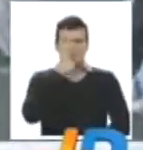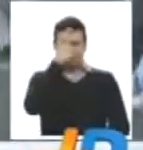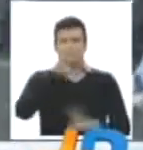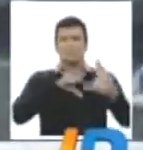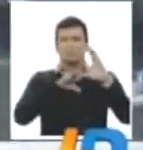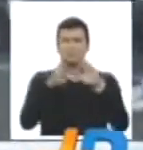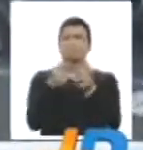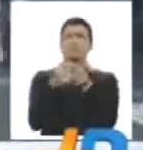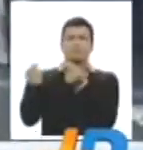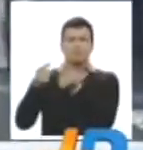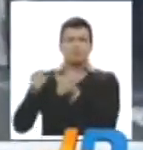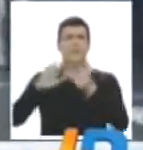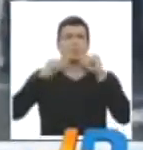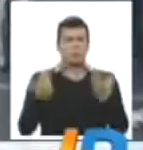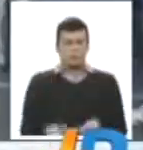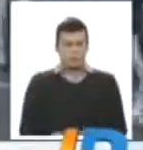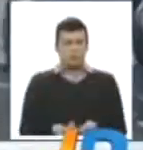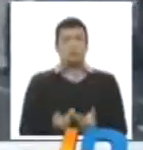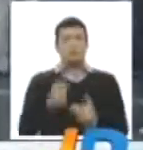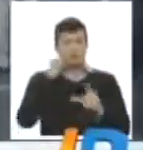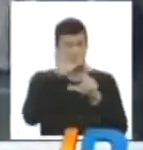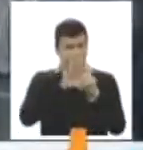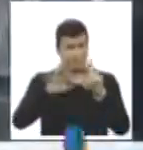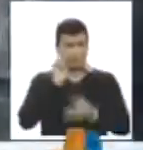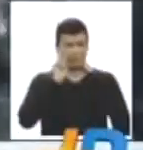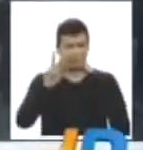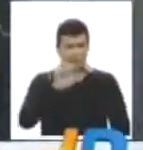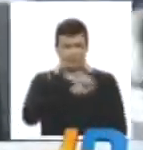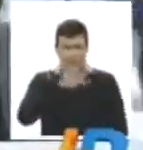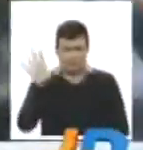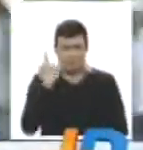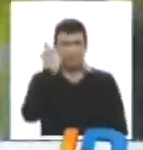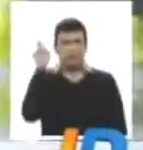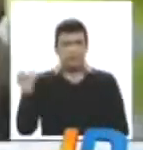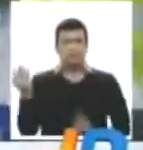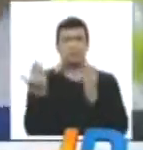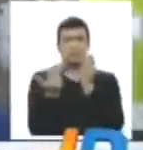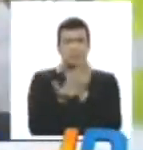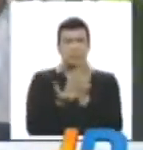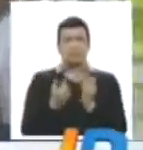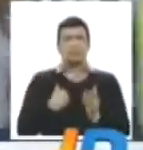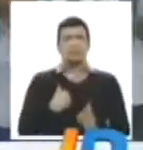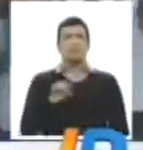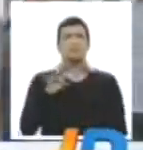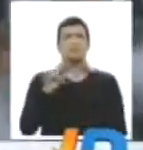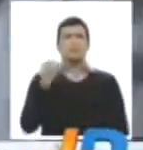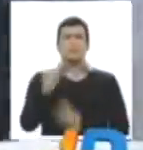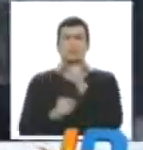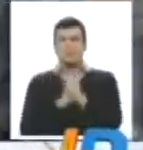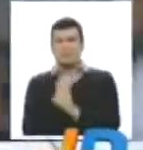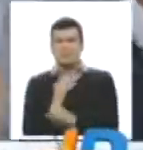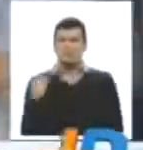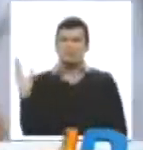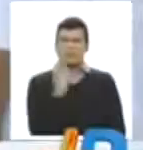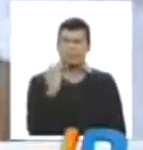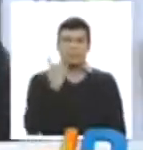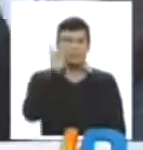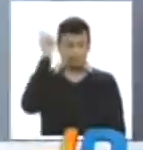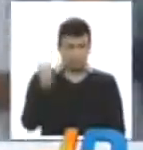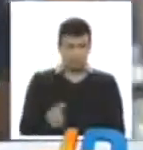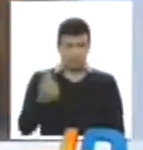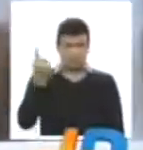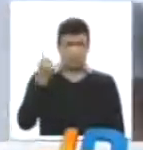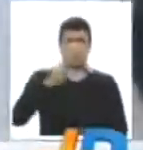estaciones cercanas a colegios de Cali. En el video se observa claramente que los estudiantes no pasan de los 15 años y, según la usuaria del